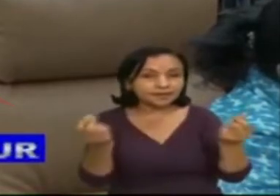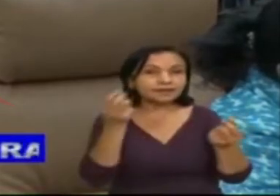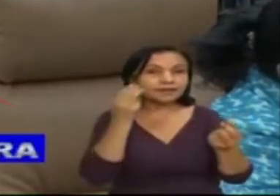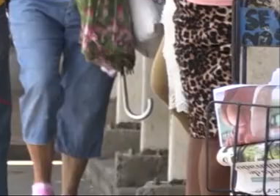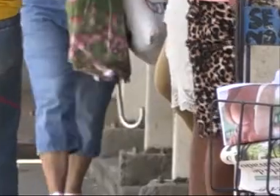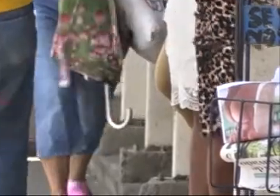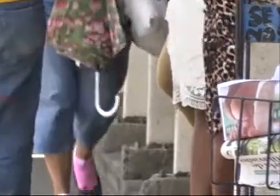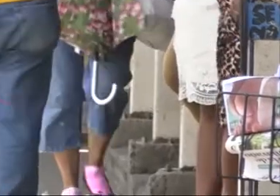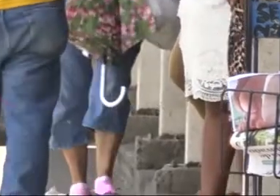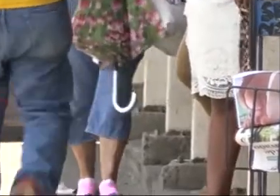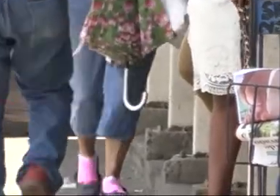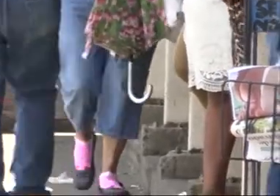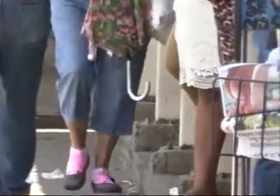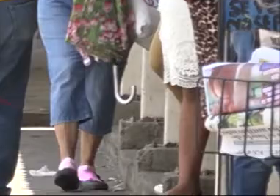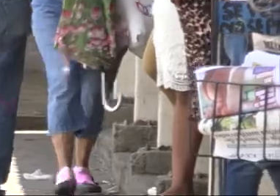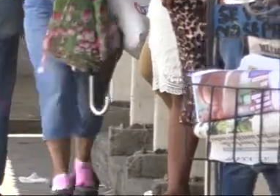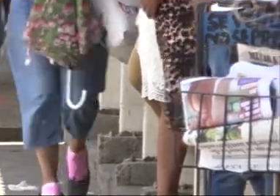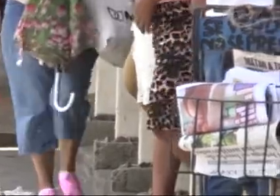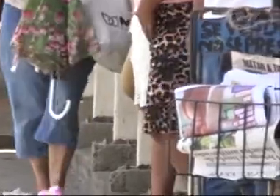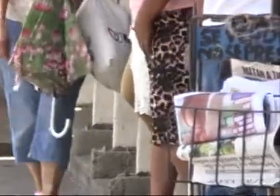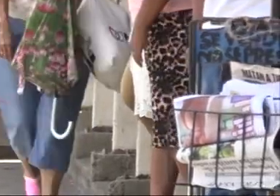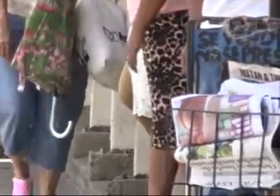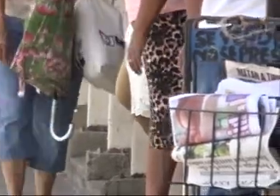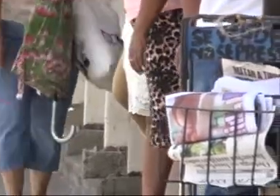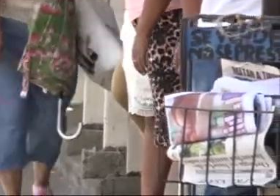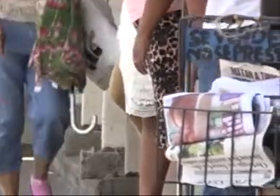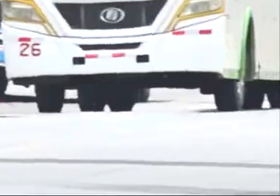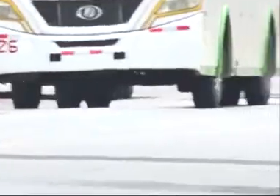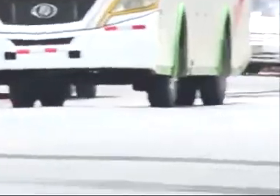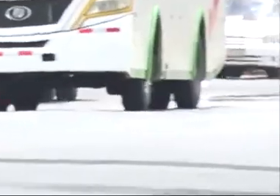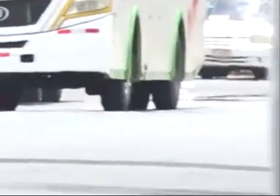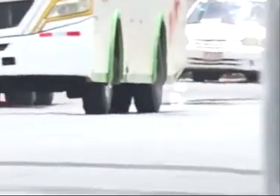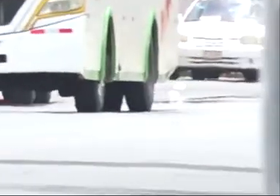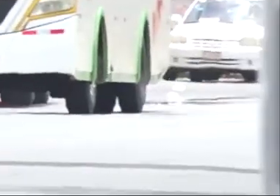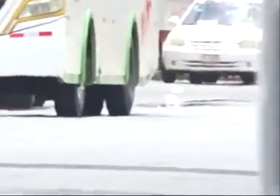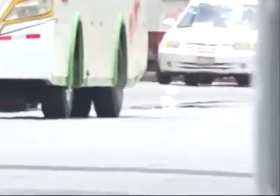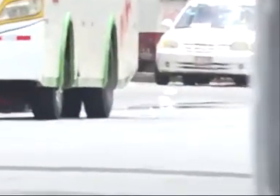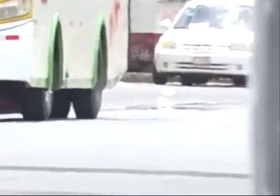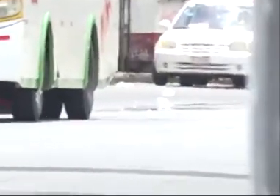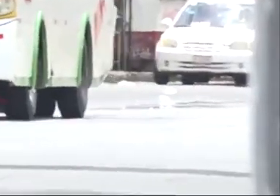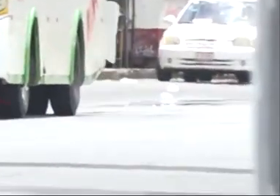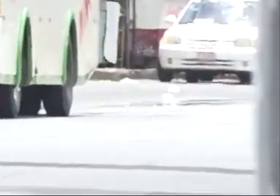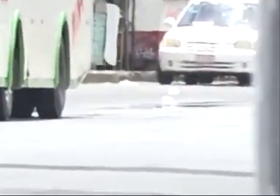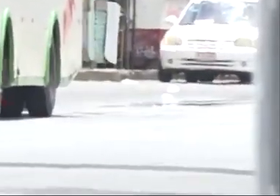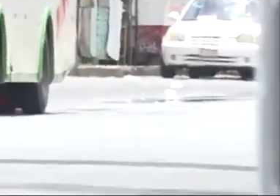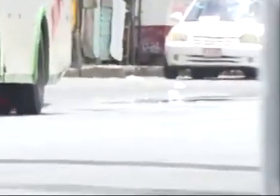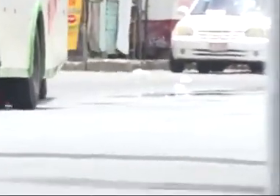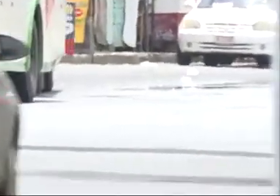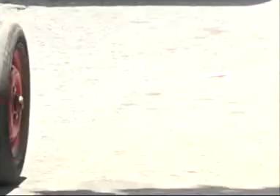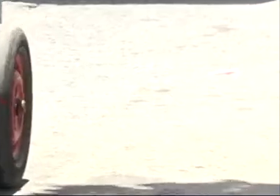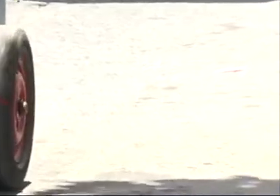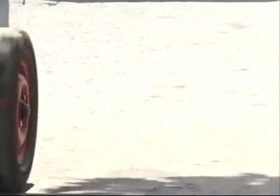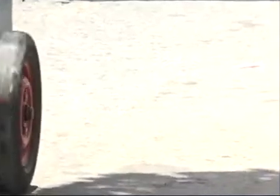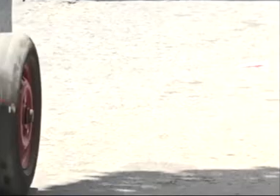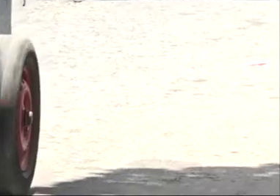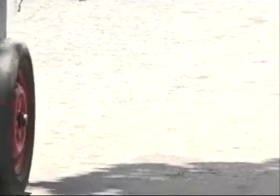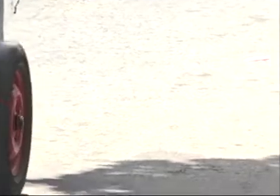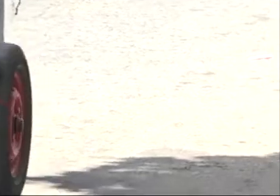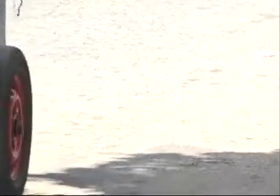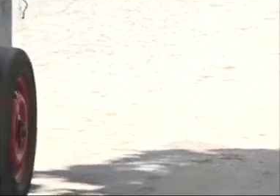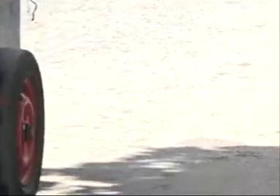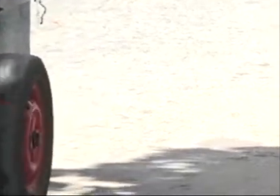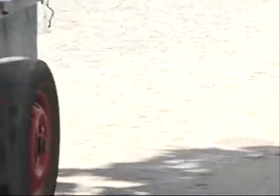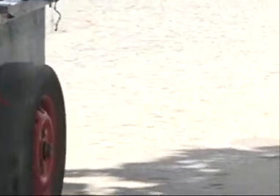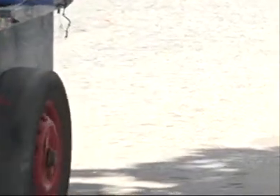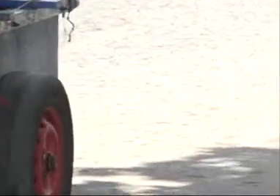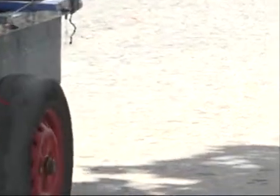madre patria. Gutiérrez dijo que esperan cerrar el año con un crecimiento no menos del 6%. Este crecimiento